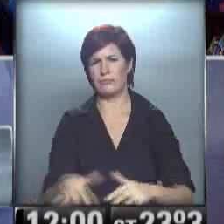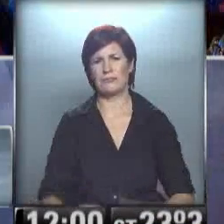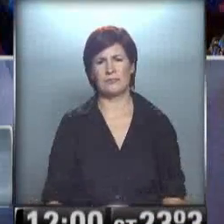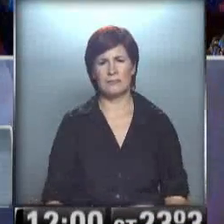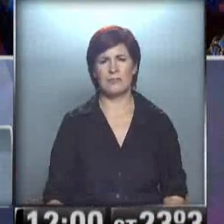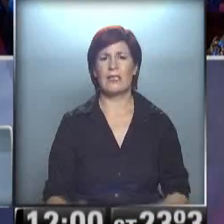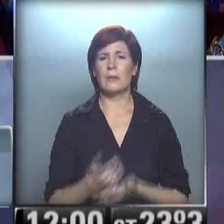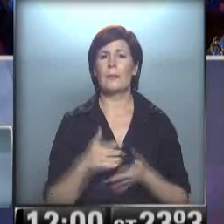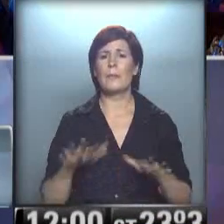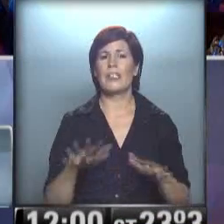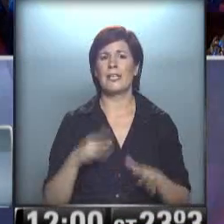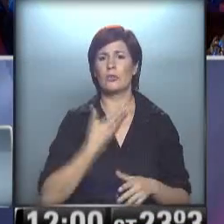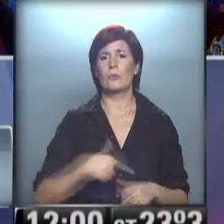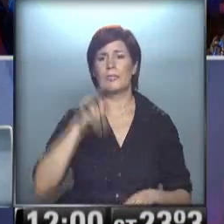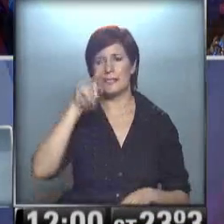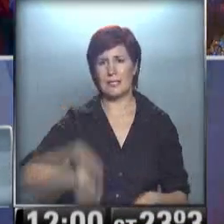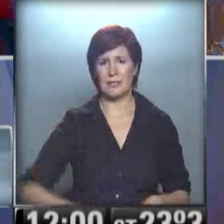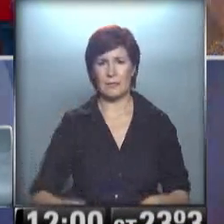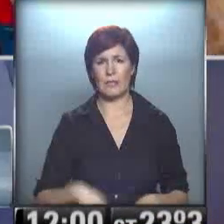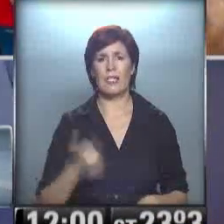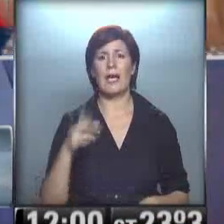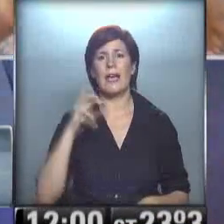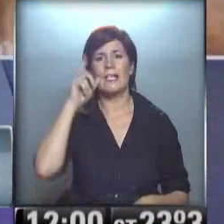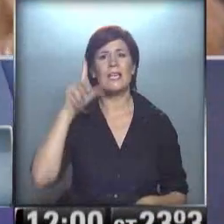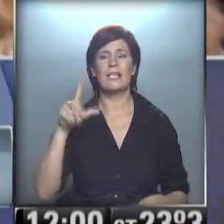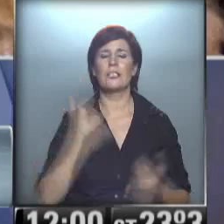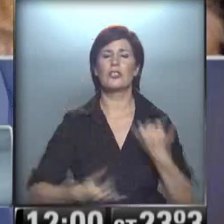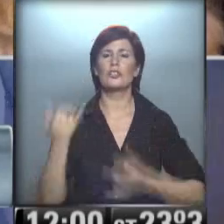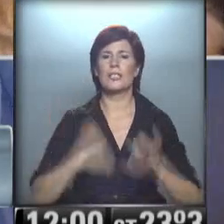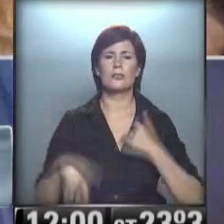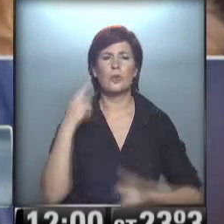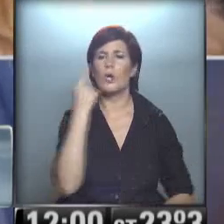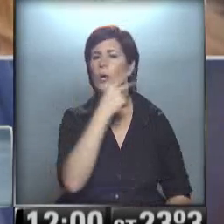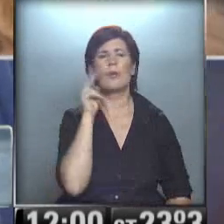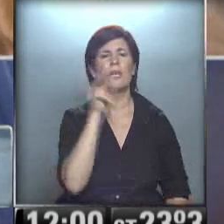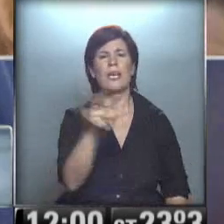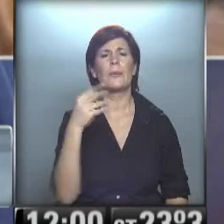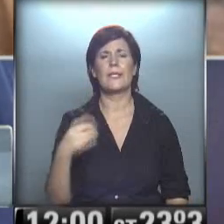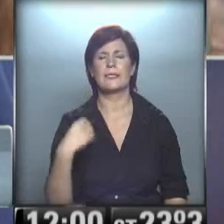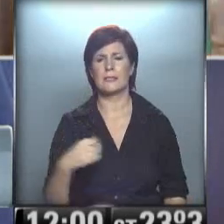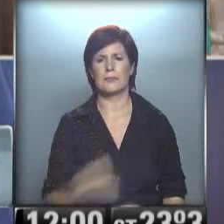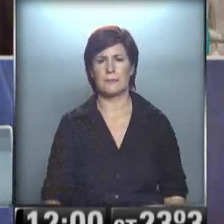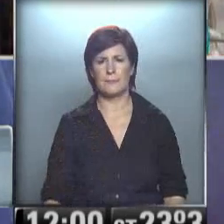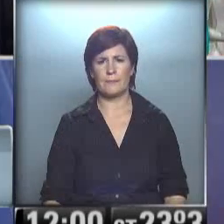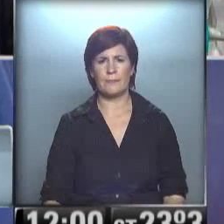está Ariel Lima. A ver, Ariel, contanos vos con tus ojos qué es lo que estás viendo, qué es lo que se vive allí en la plaza.